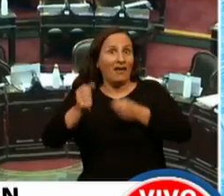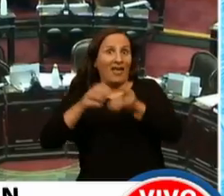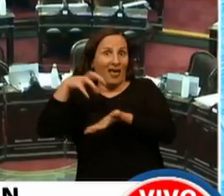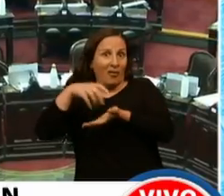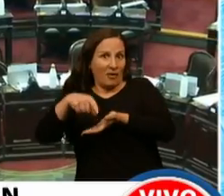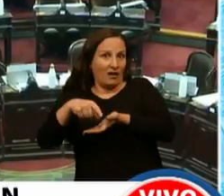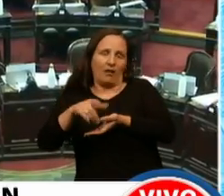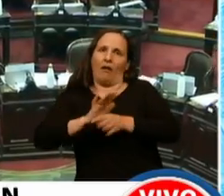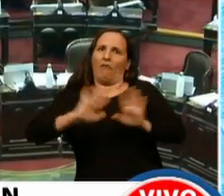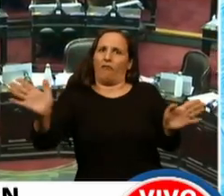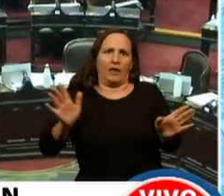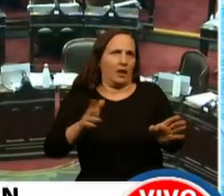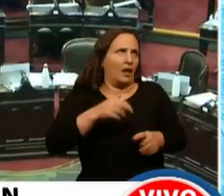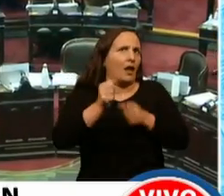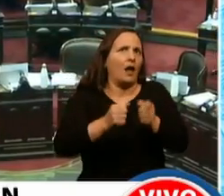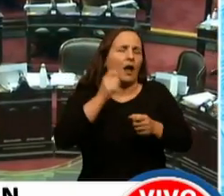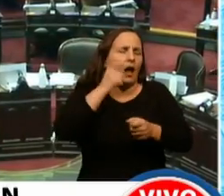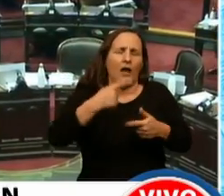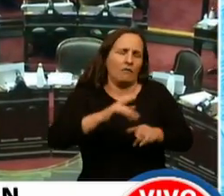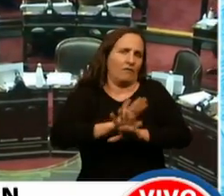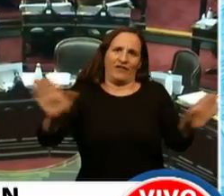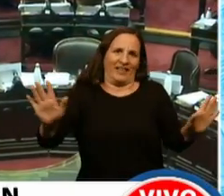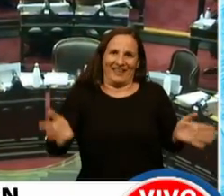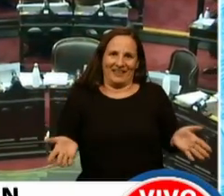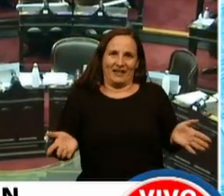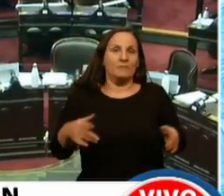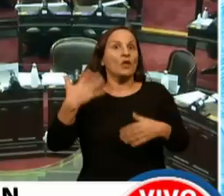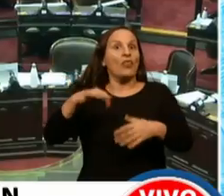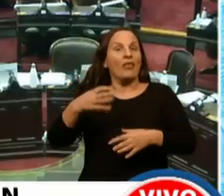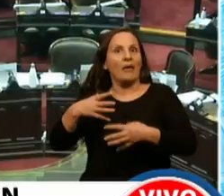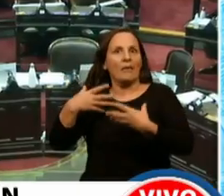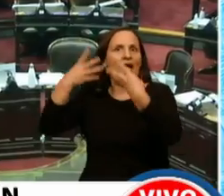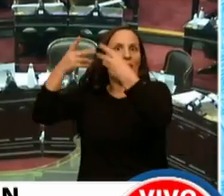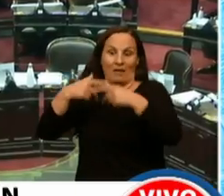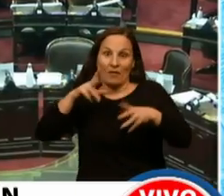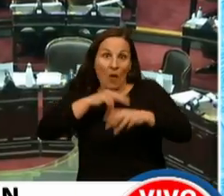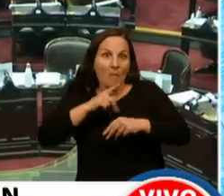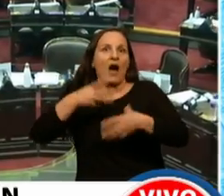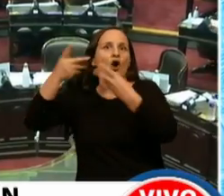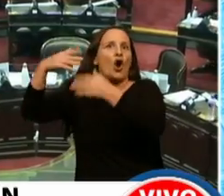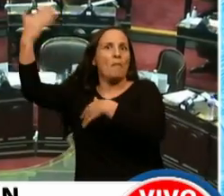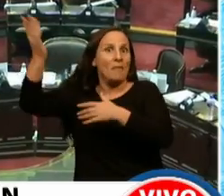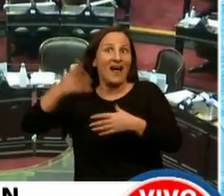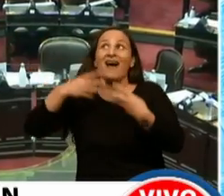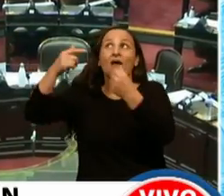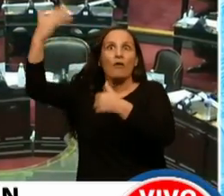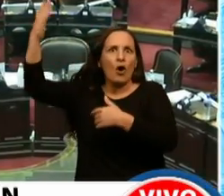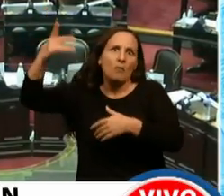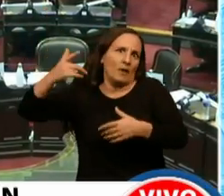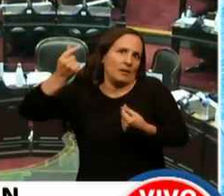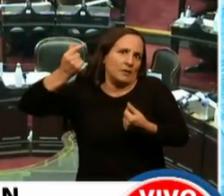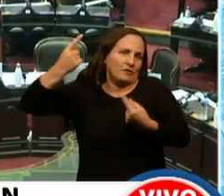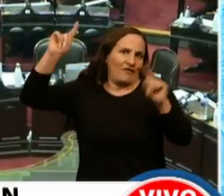lo van a producir entonces lo vamos a tener que importar y cuando se importa es a otro precio en el mercado